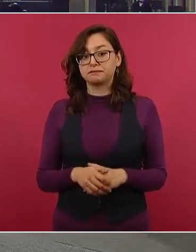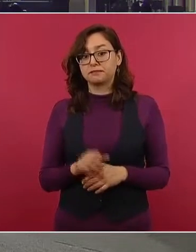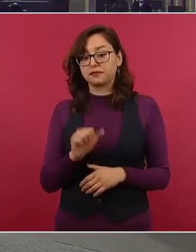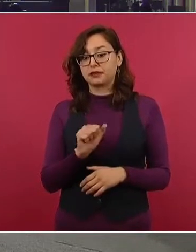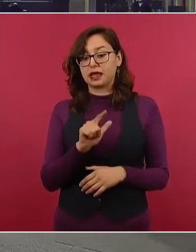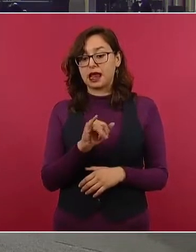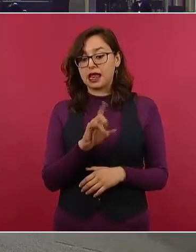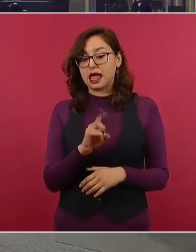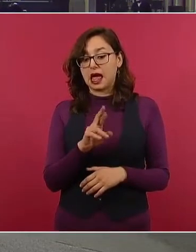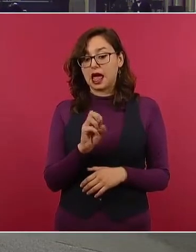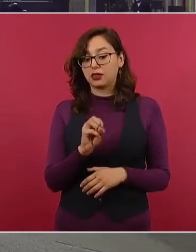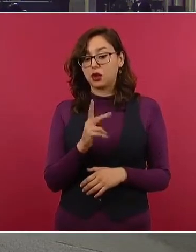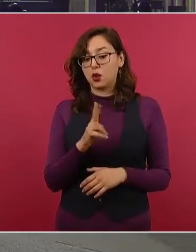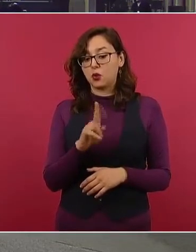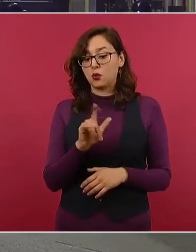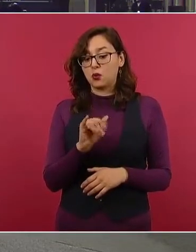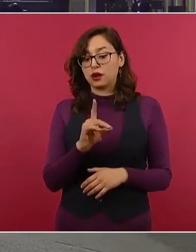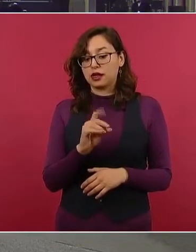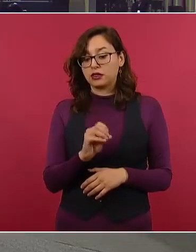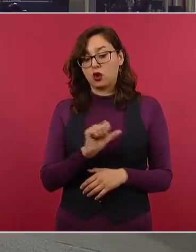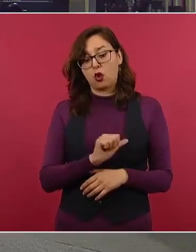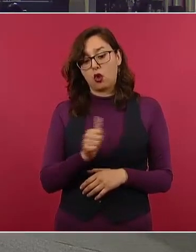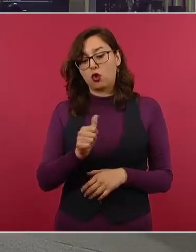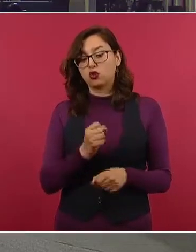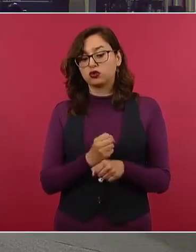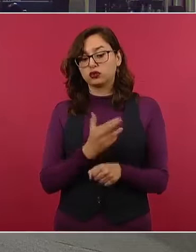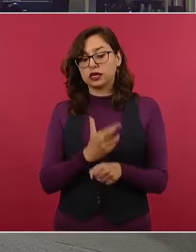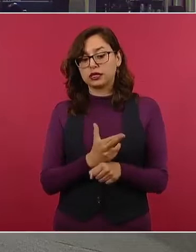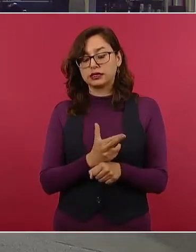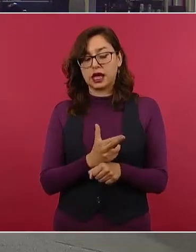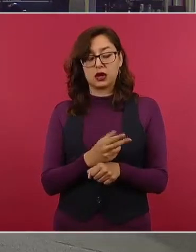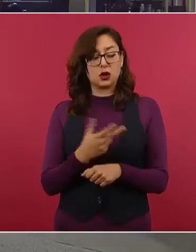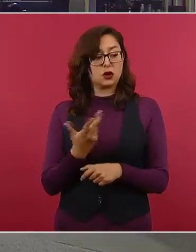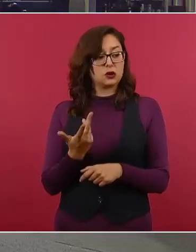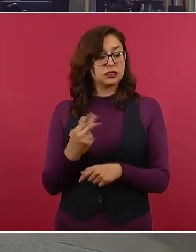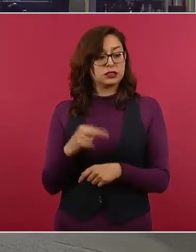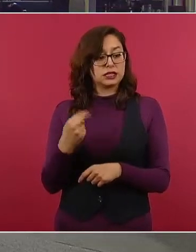el otro, el que es secretario ahora es